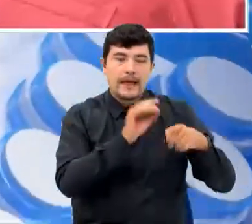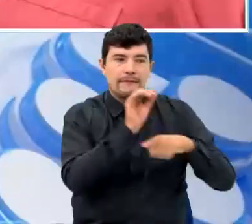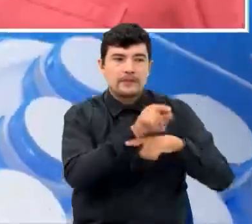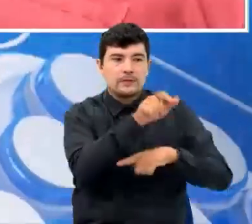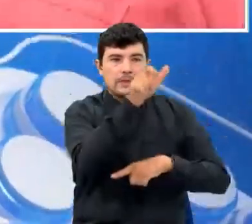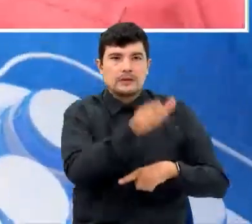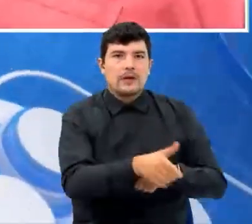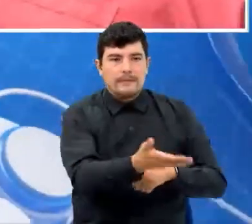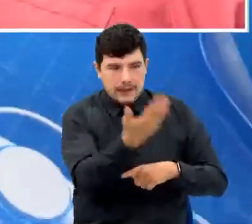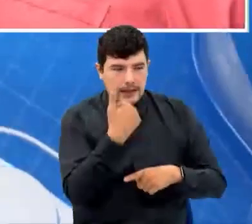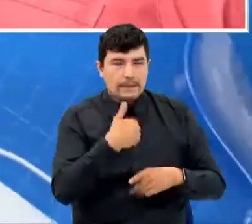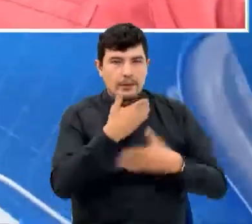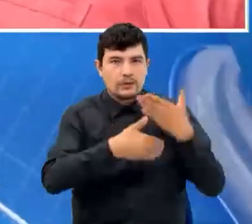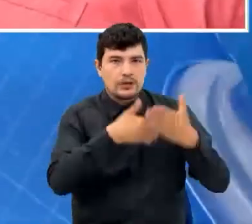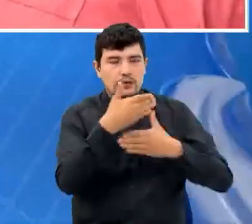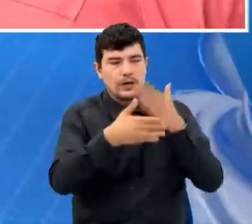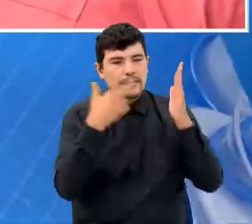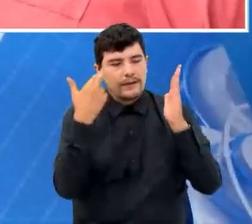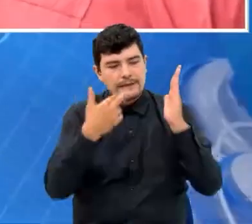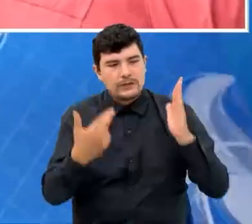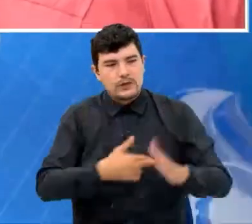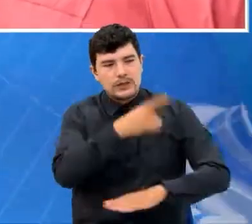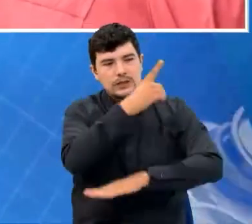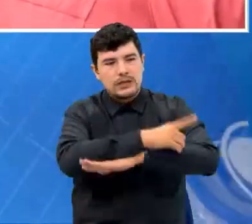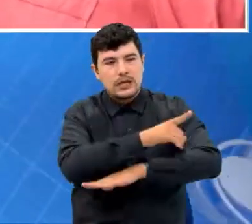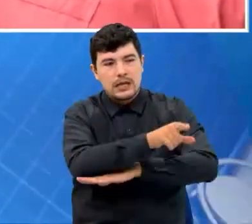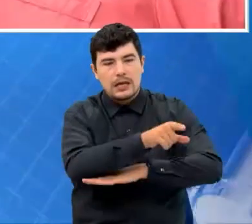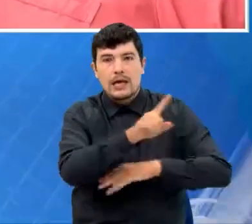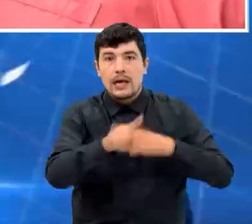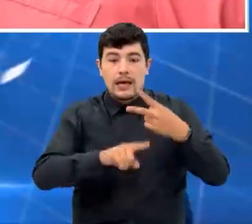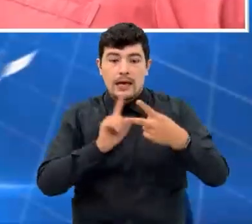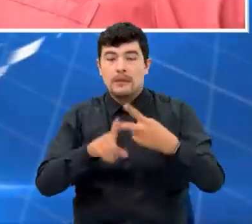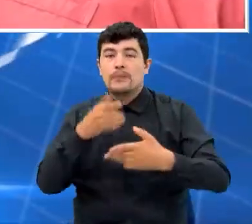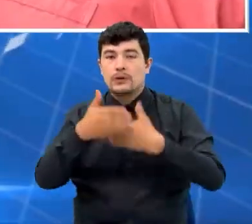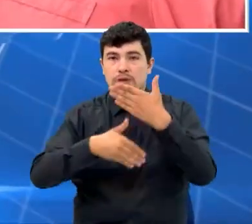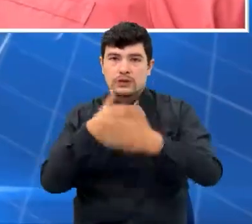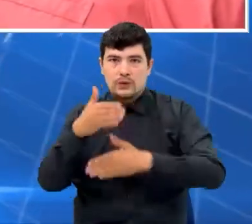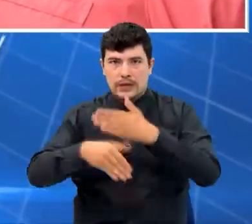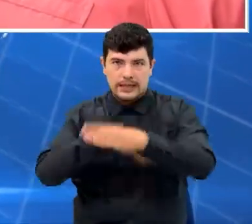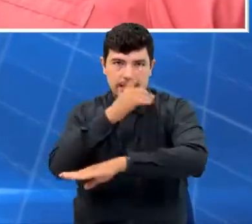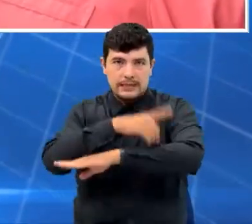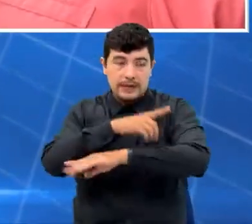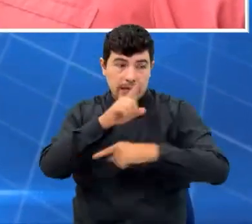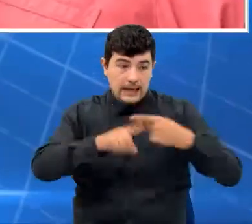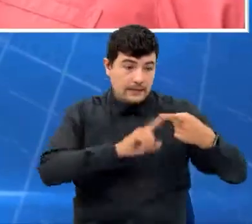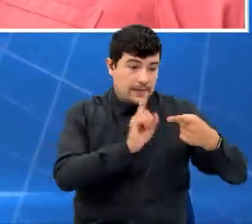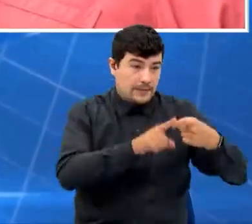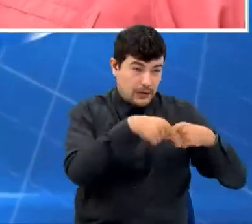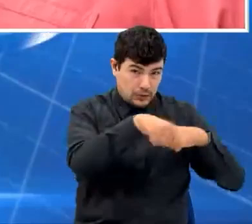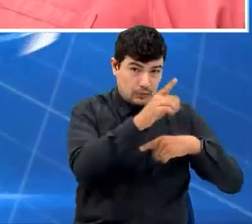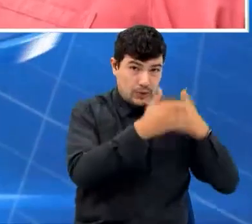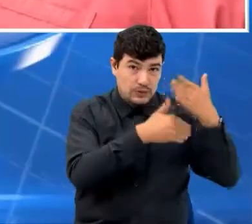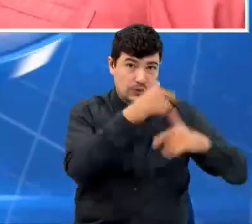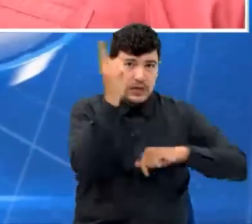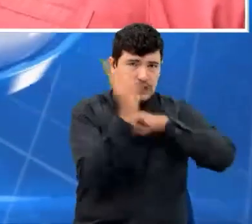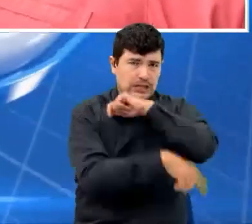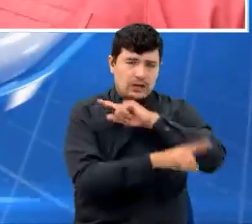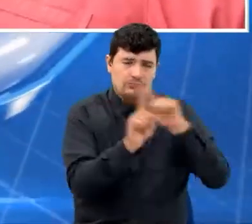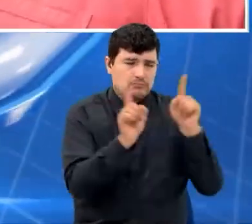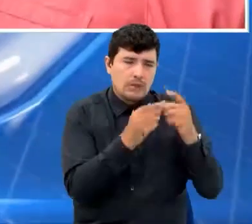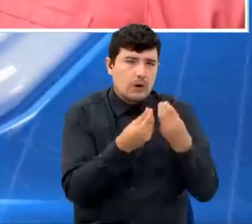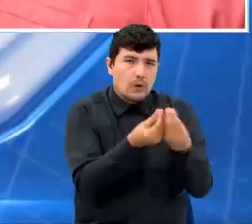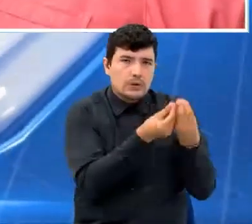servicio a los oficiales y, segundo, un proceso disciplinario. En el primero, pues no sería sancionatorio, porque el Consejo de Estado lo ha